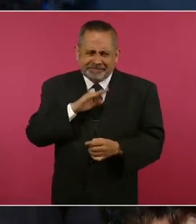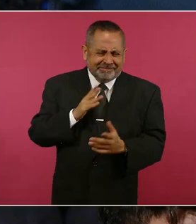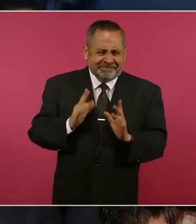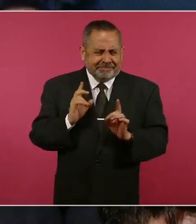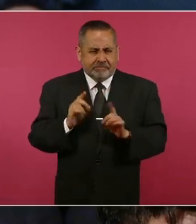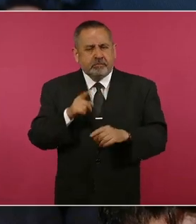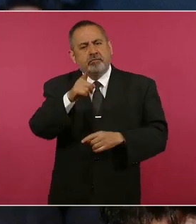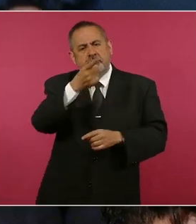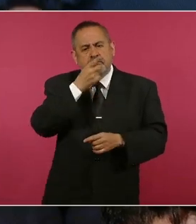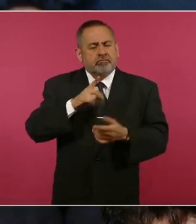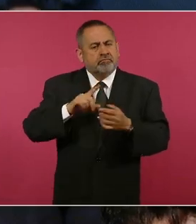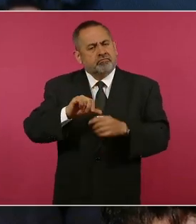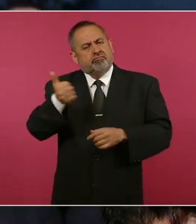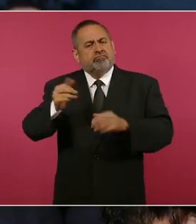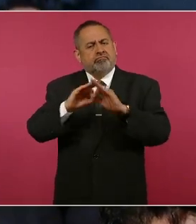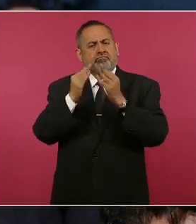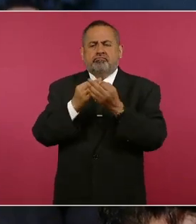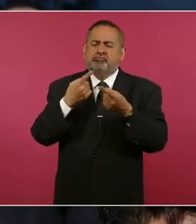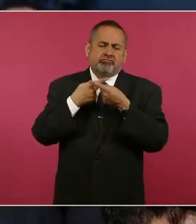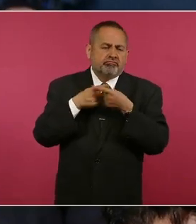de financiamiento